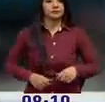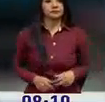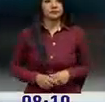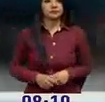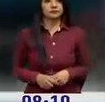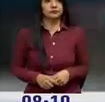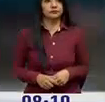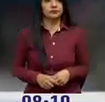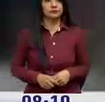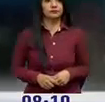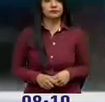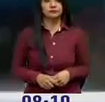informó priscilla